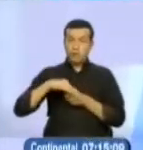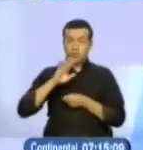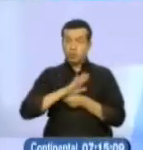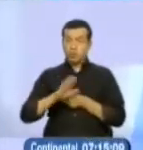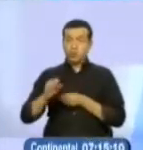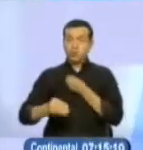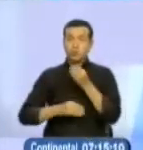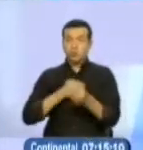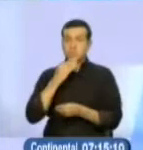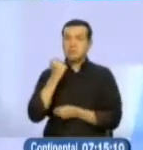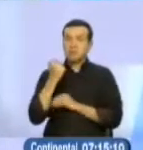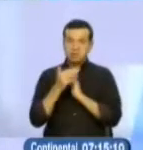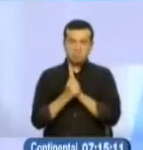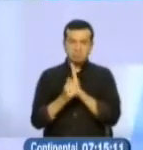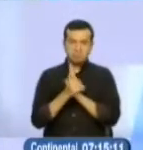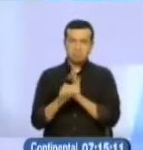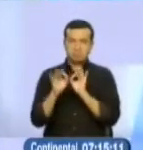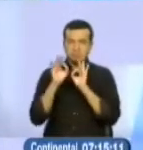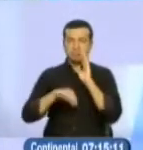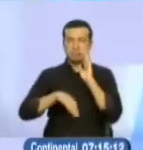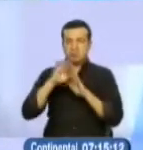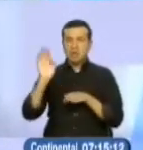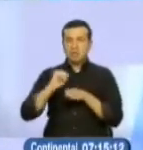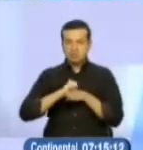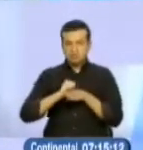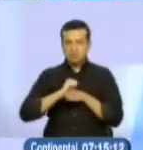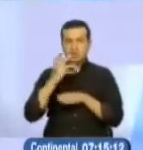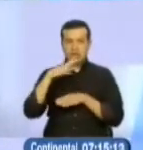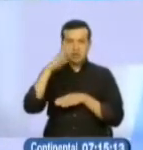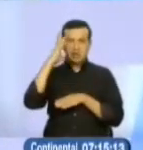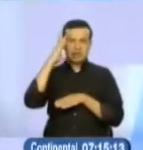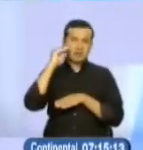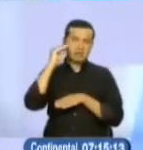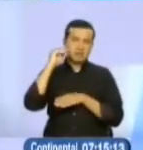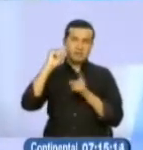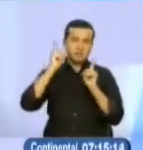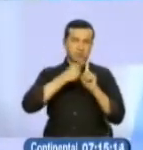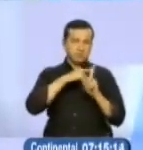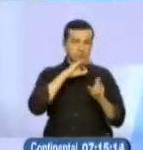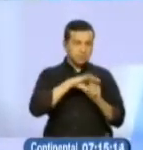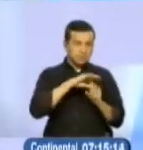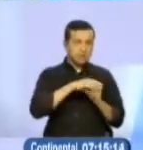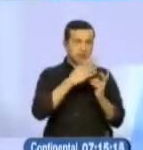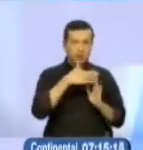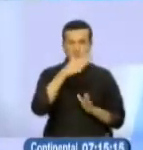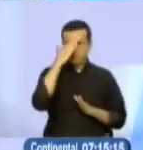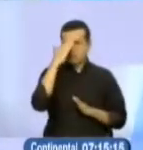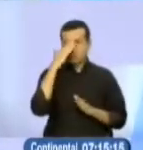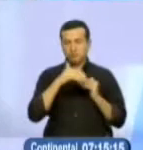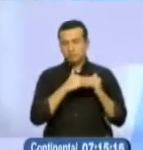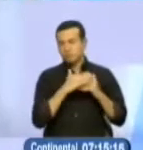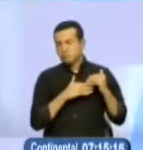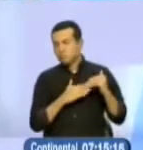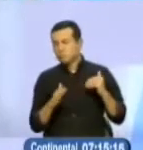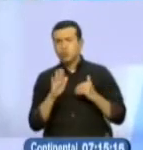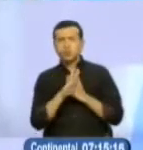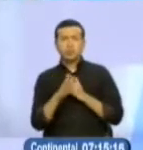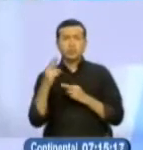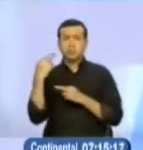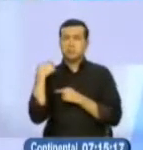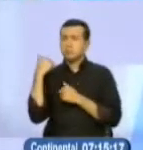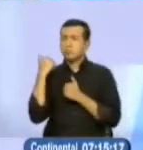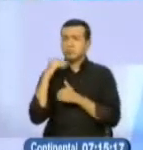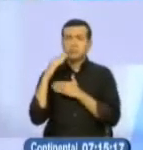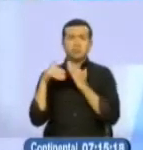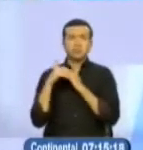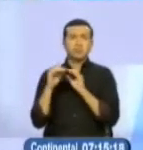mejor capacitados entrenados tenían la experiencia de la primera vuelta y por lo tanto pudieron desarrollar sus funciones y sus